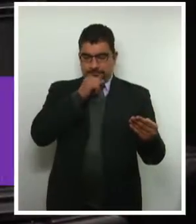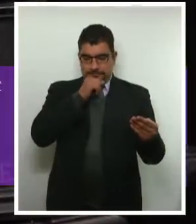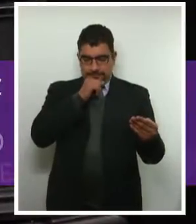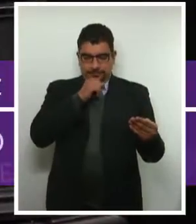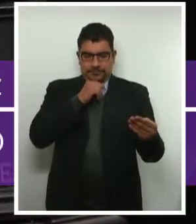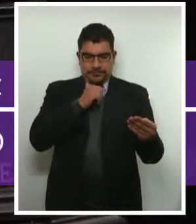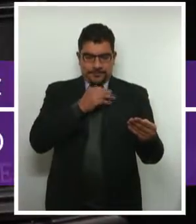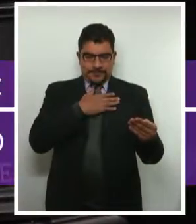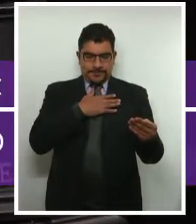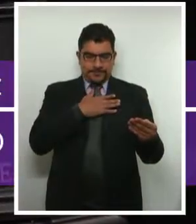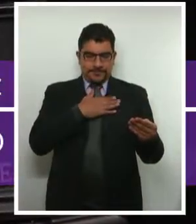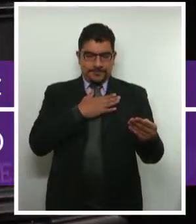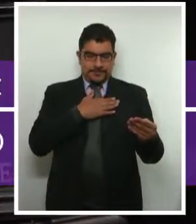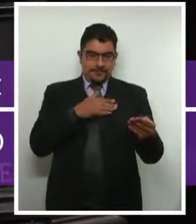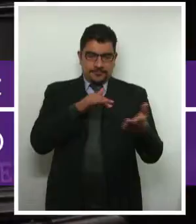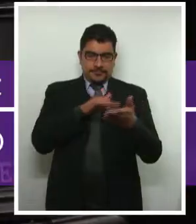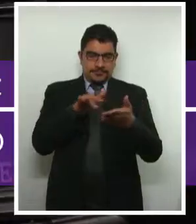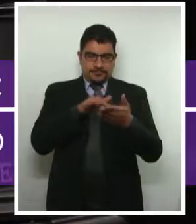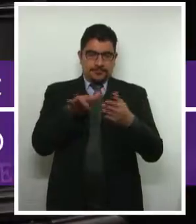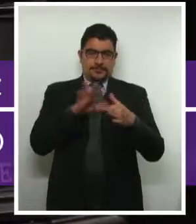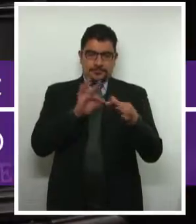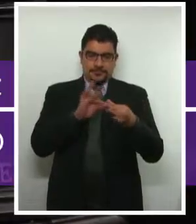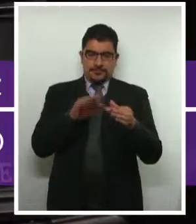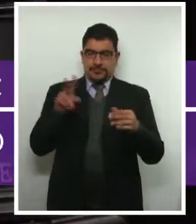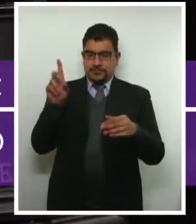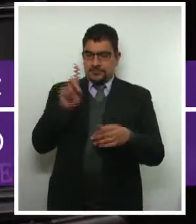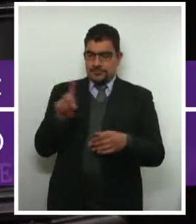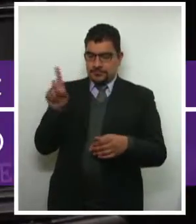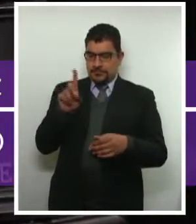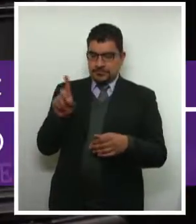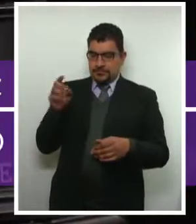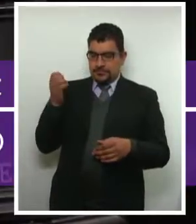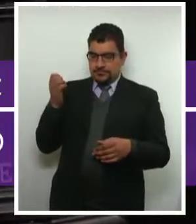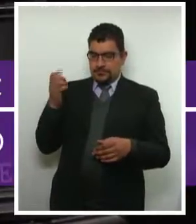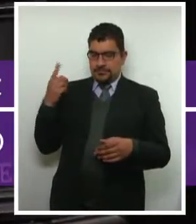el texto del domingo 29 de enero de 2017